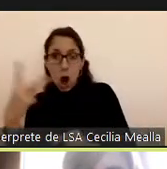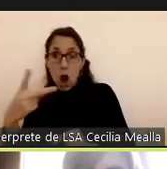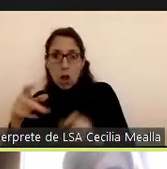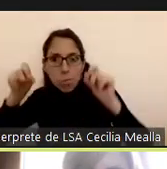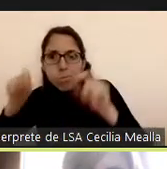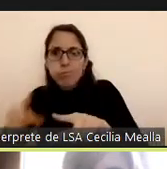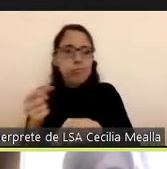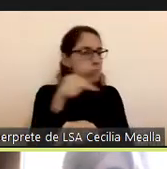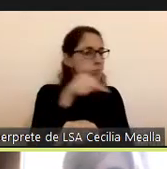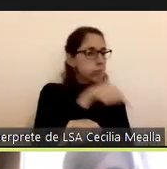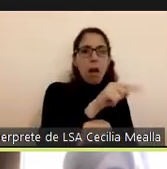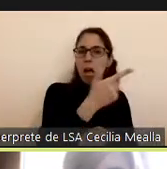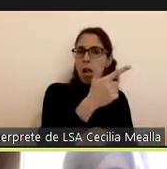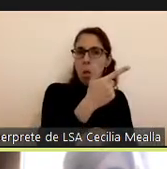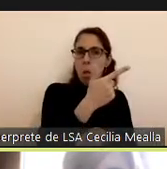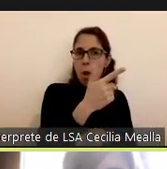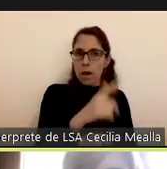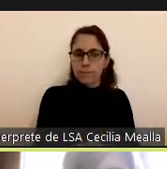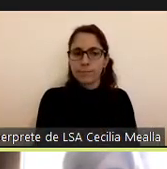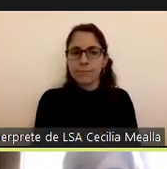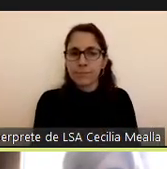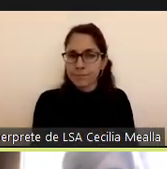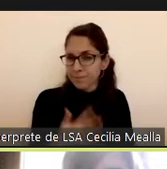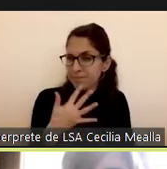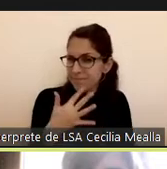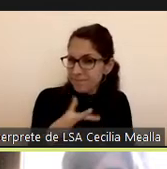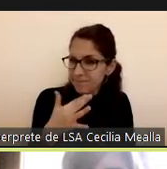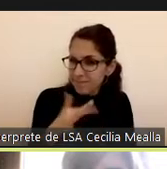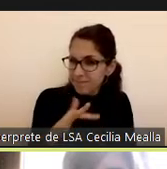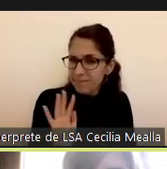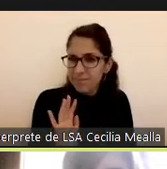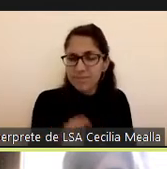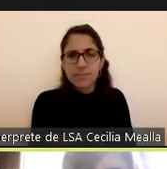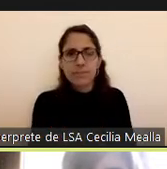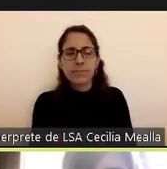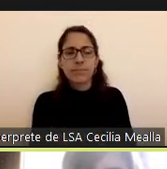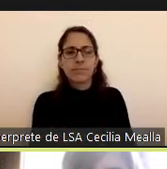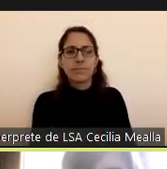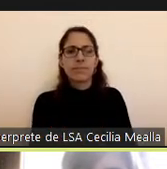Bien. ¿Va quedando claro?